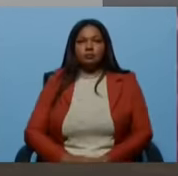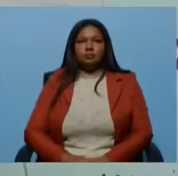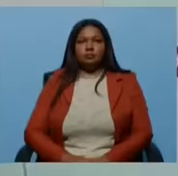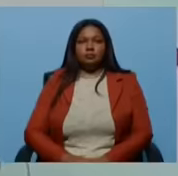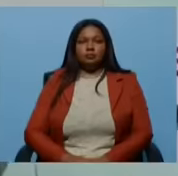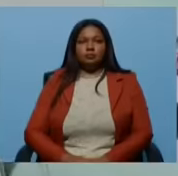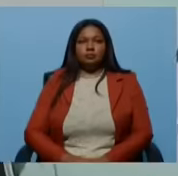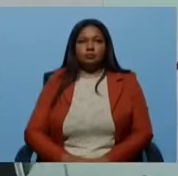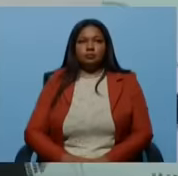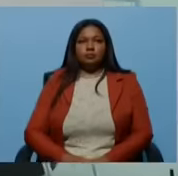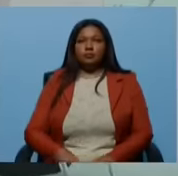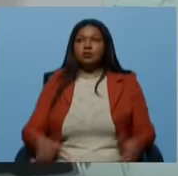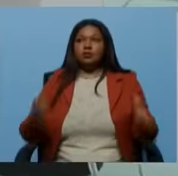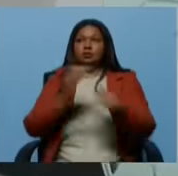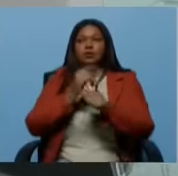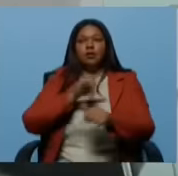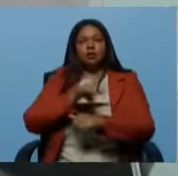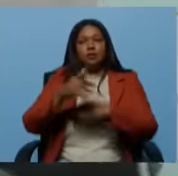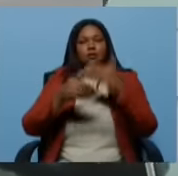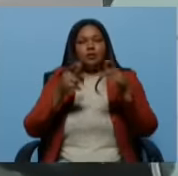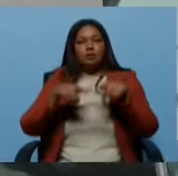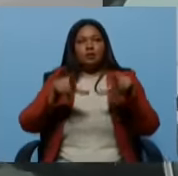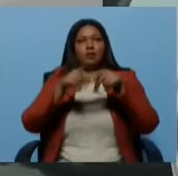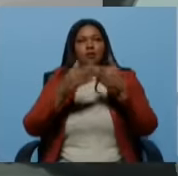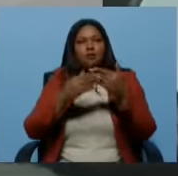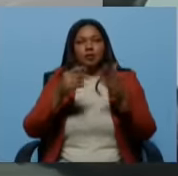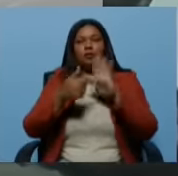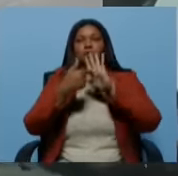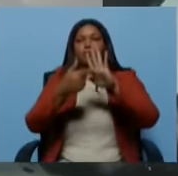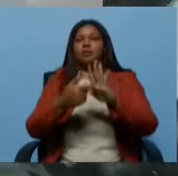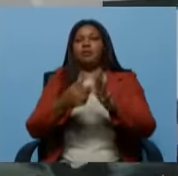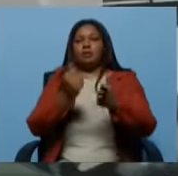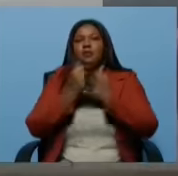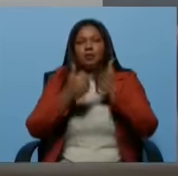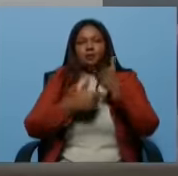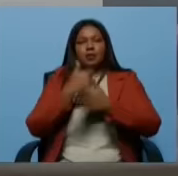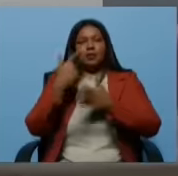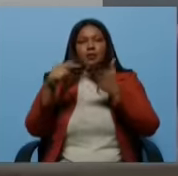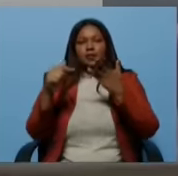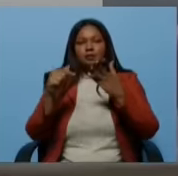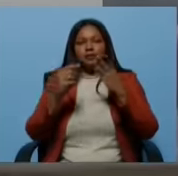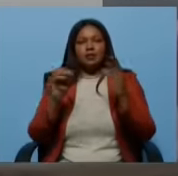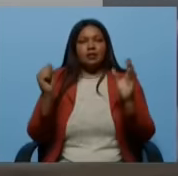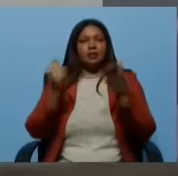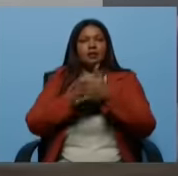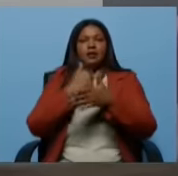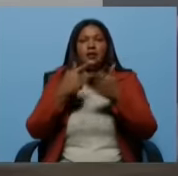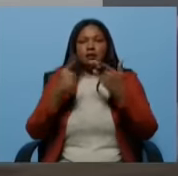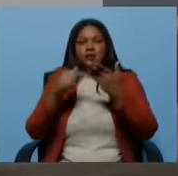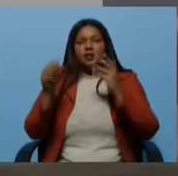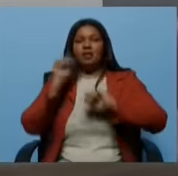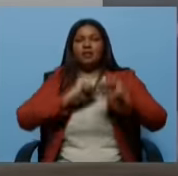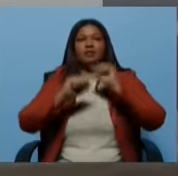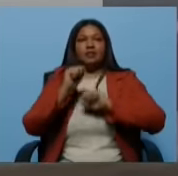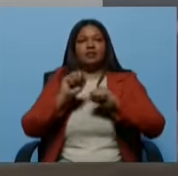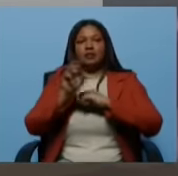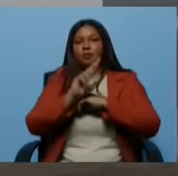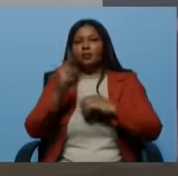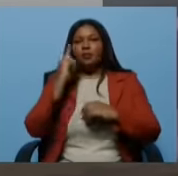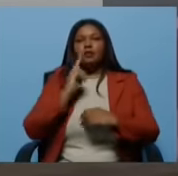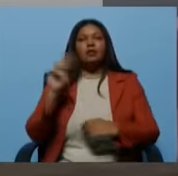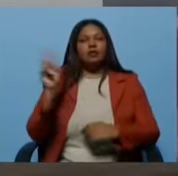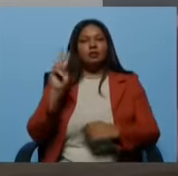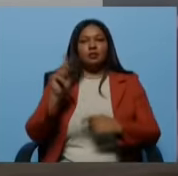el juez Federico Villena de incautar el avión de Entrasur, y también se mostró favorable a la maniobra de anular la defensa de la República Bolivariana de Venezuela en